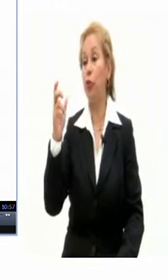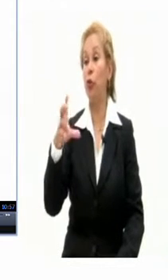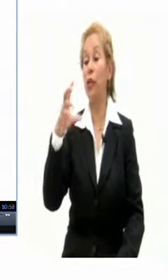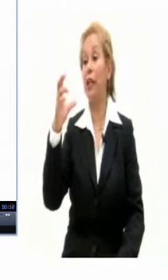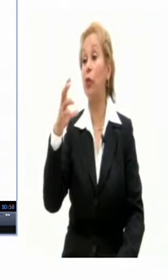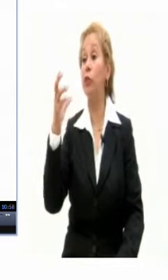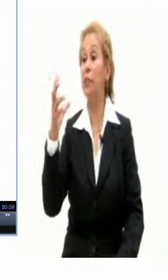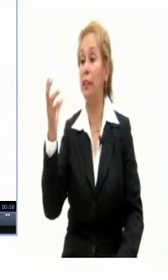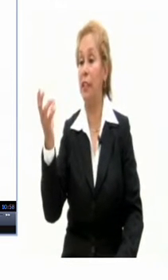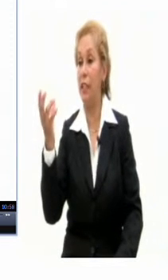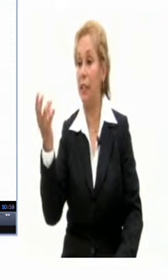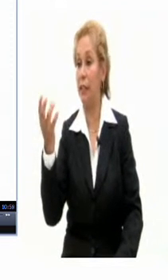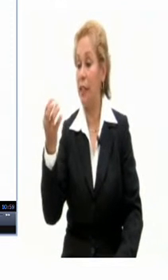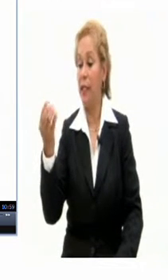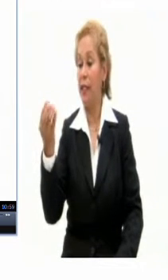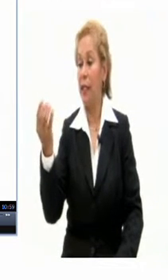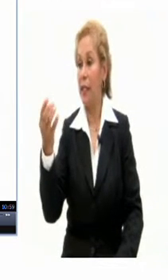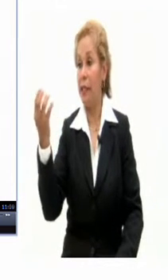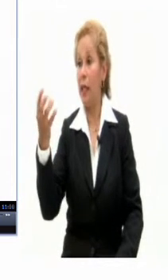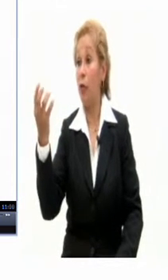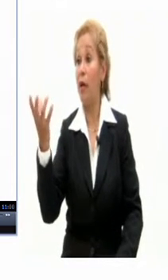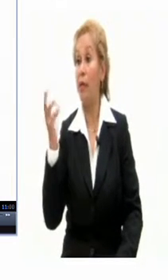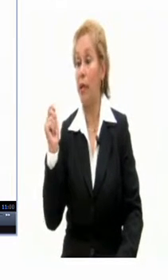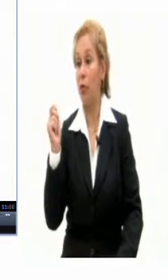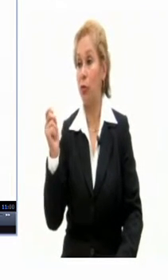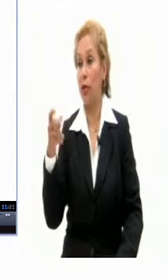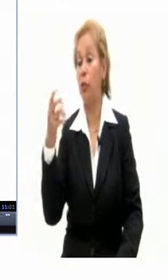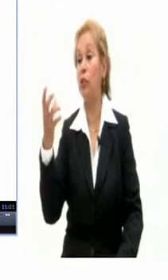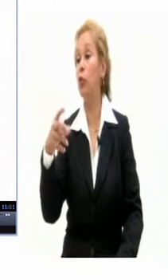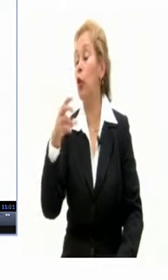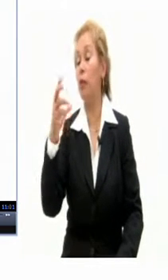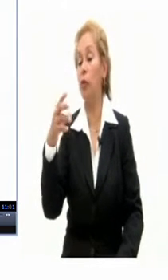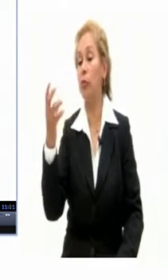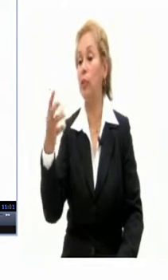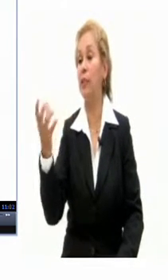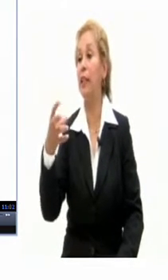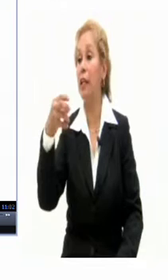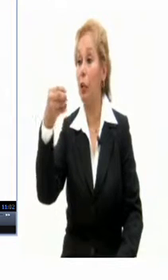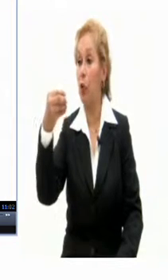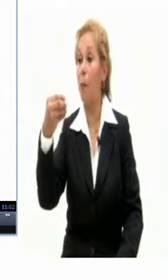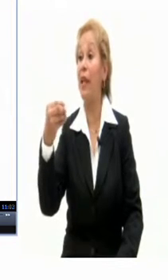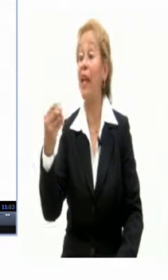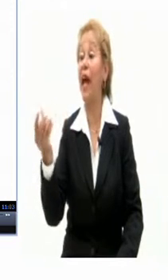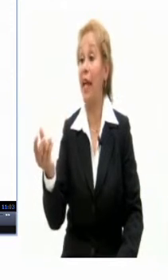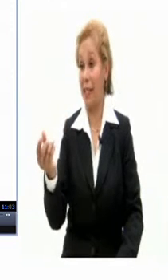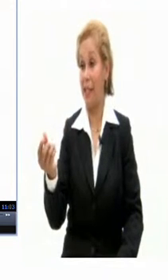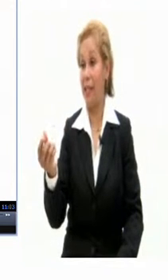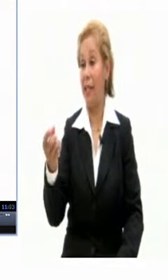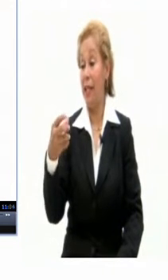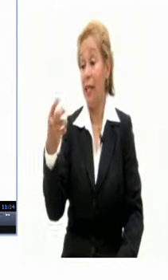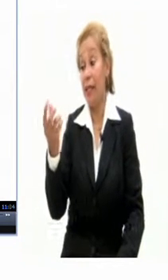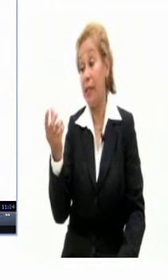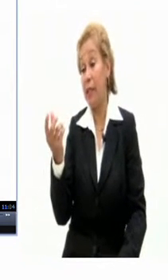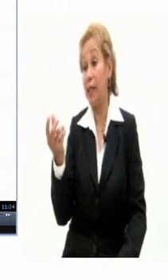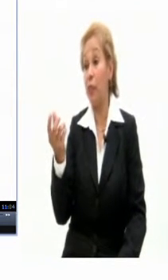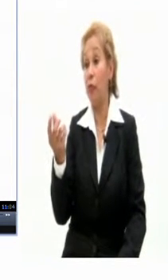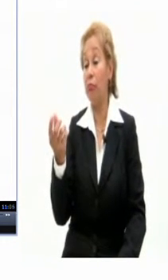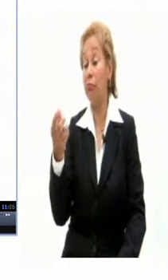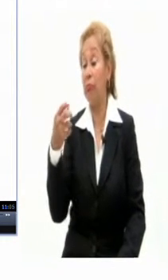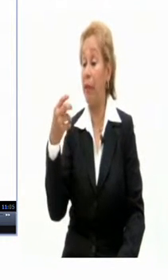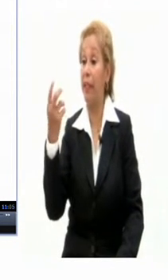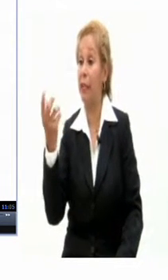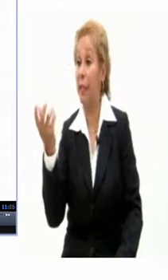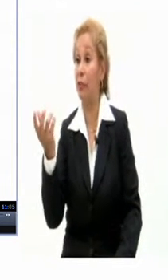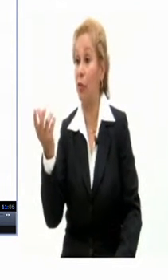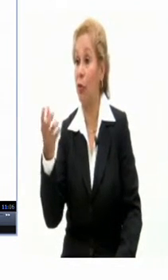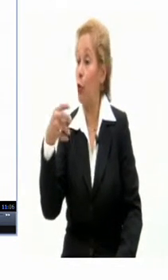sencillo. Yo creo que en las cosas sencillas está lo más valioso. Las cosas no las podemos hacer complicadas. Y la